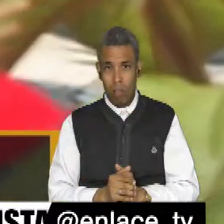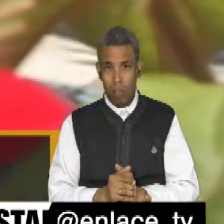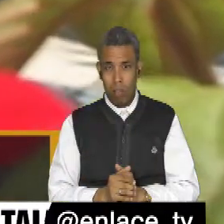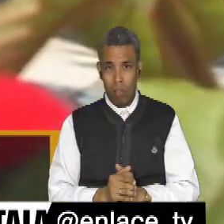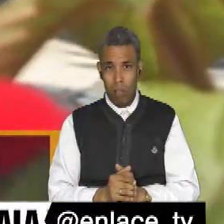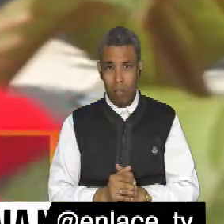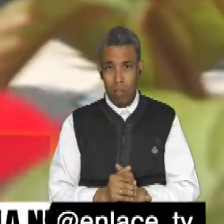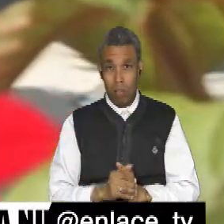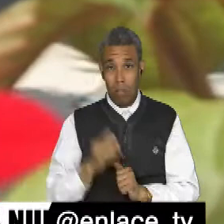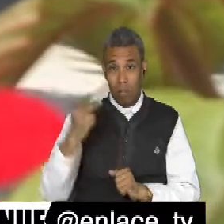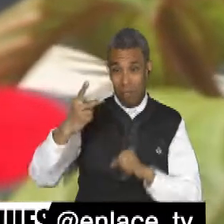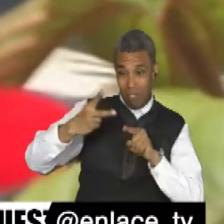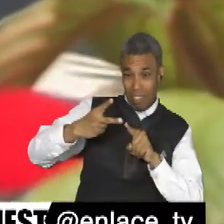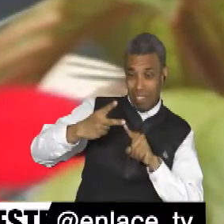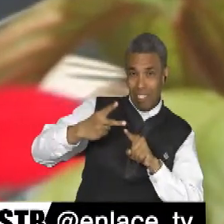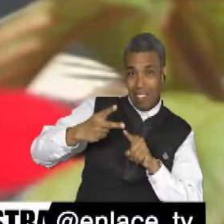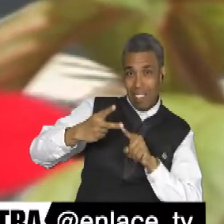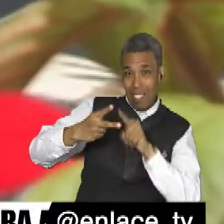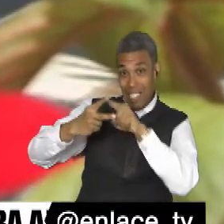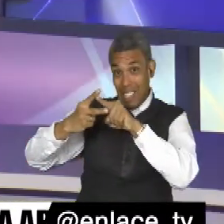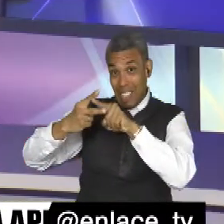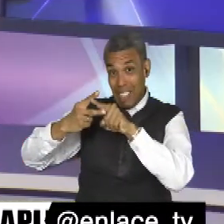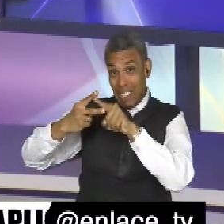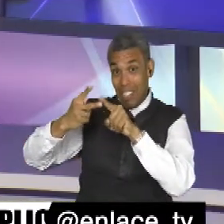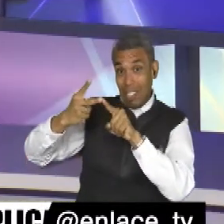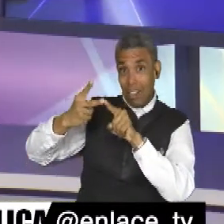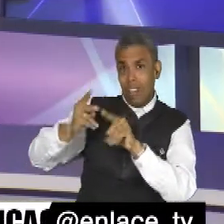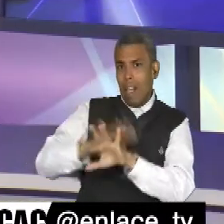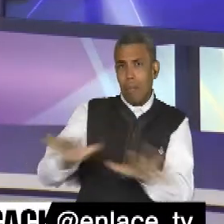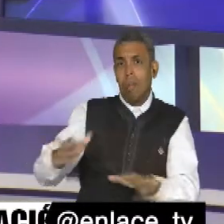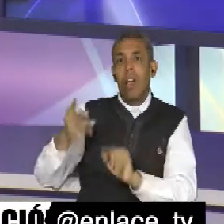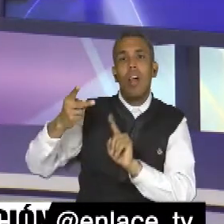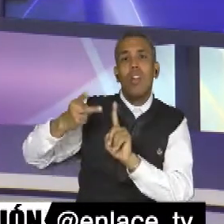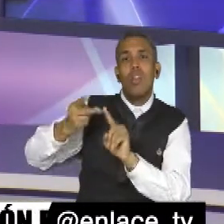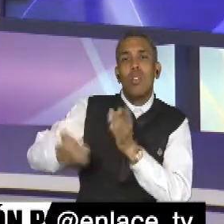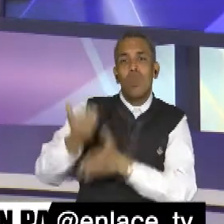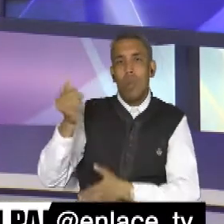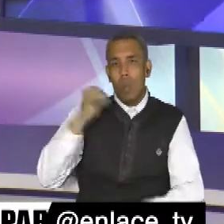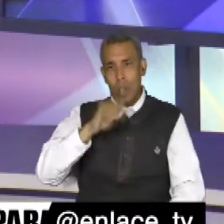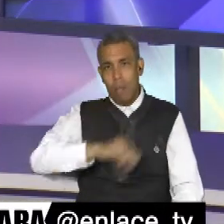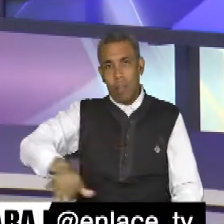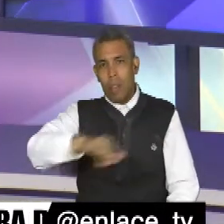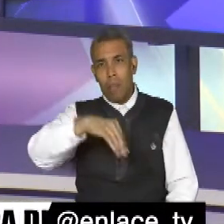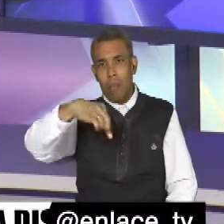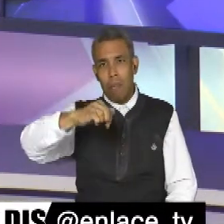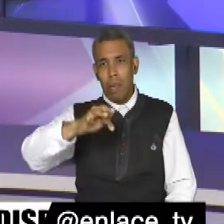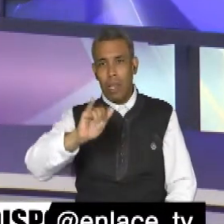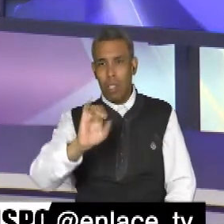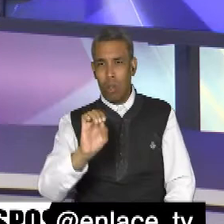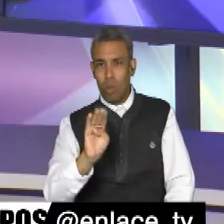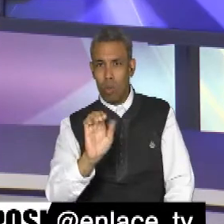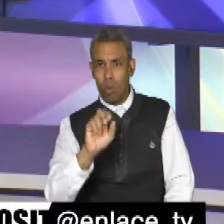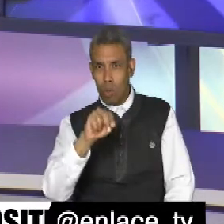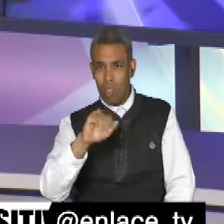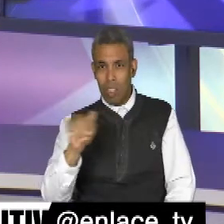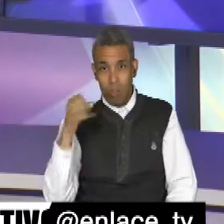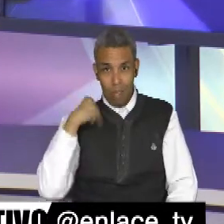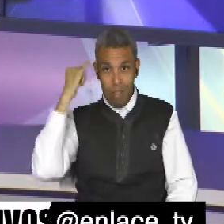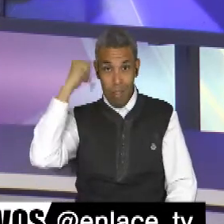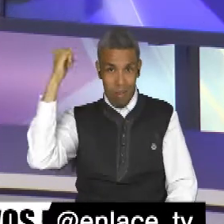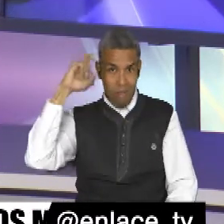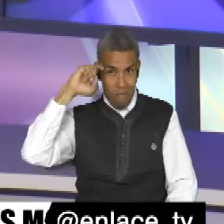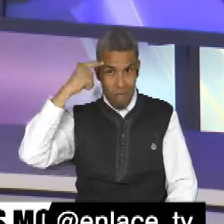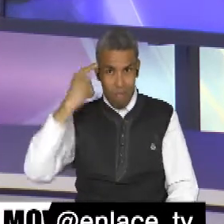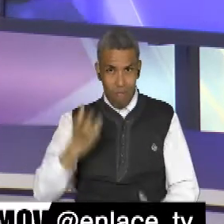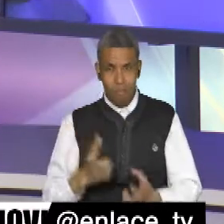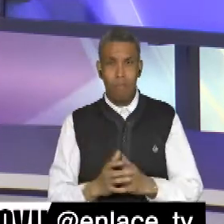de los túneles y el otro en Patio Bonito. Una mujer busca desesperadamente que a su hijo recién nacido, la EPS a